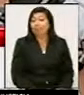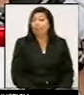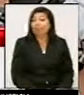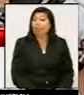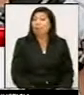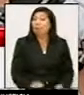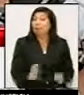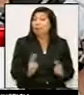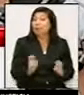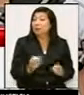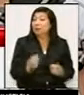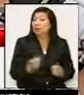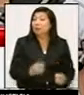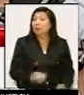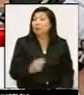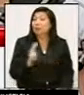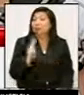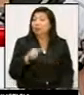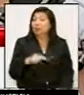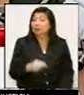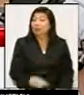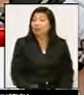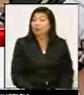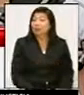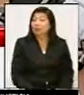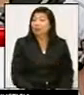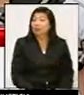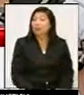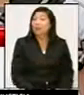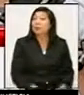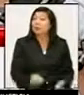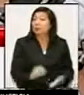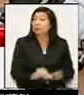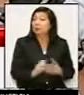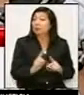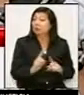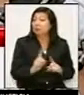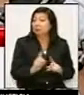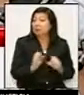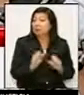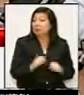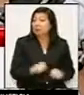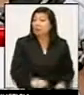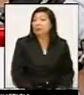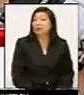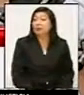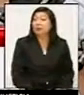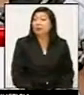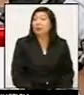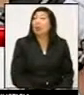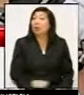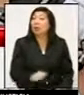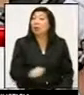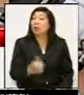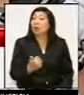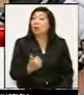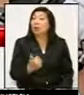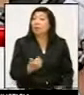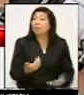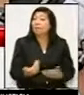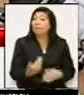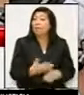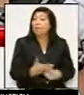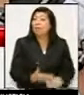Por un tema de recursos. Vamos a verificar, además vamos a preguntar si efectivamente hay alguna otra